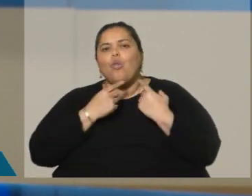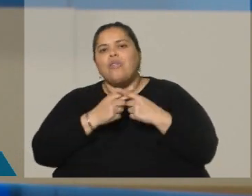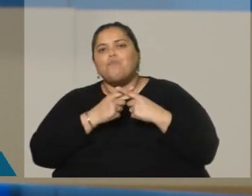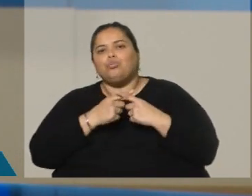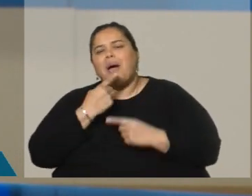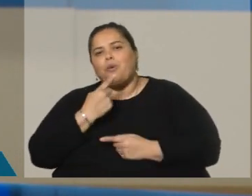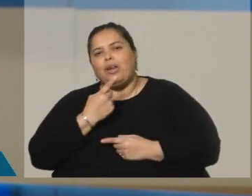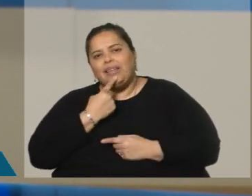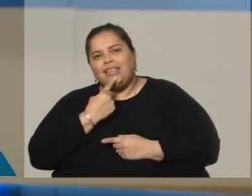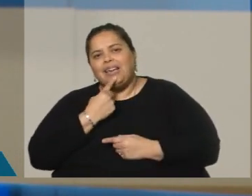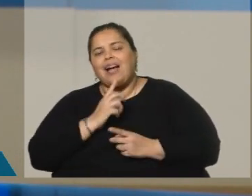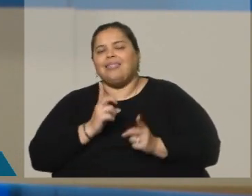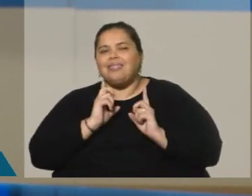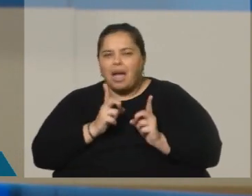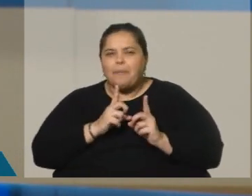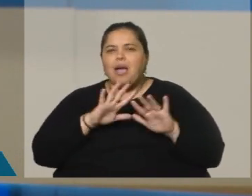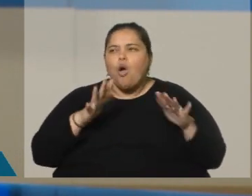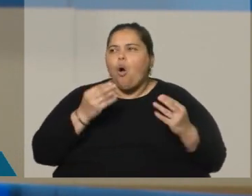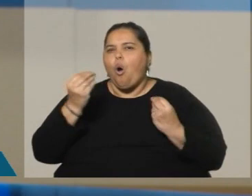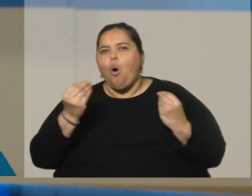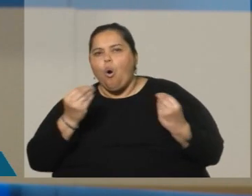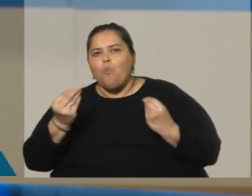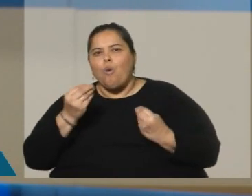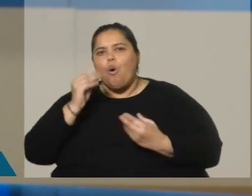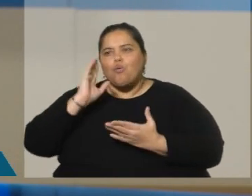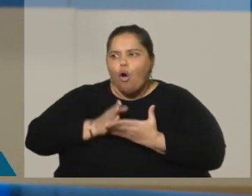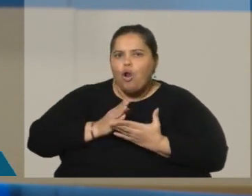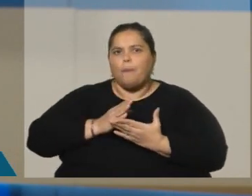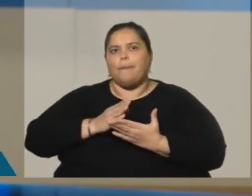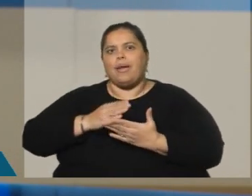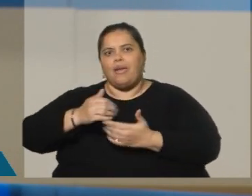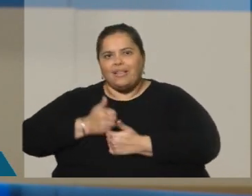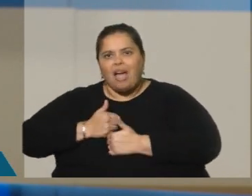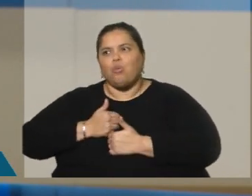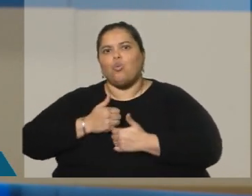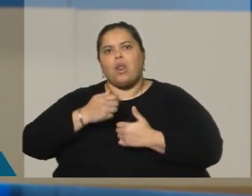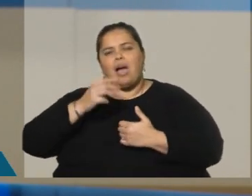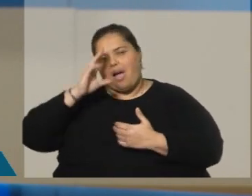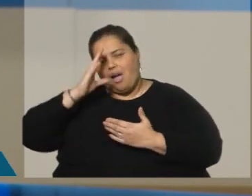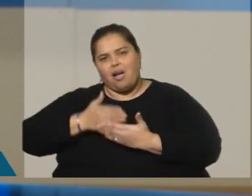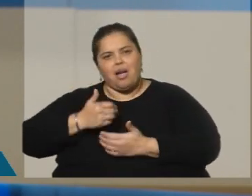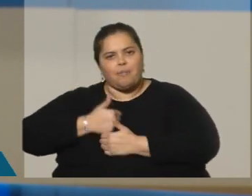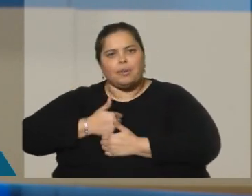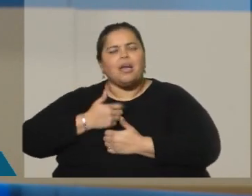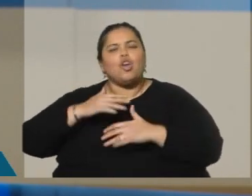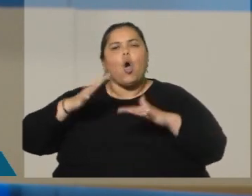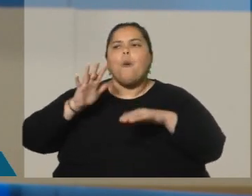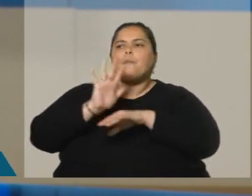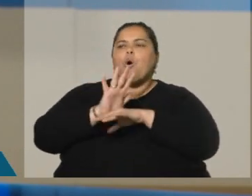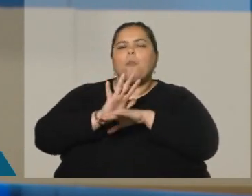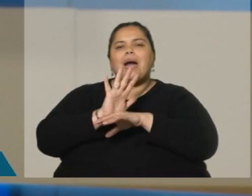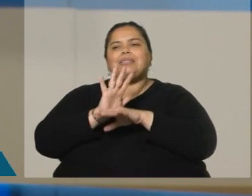a la disputa por las interpretaciones del golpe y de la dictadura han intentado ver La dictadura como una especie de paréntesis